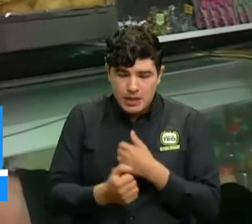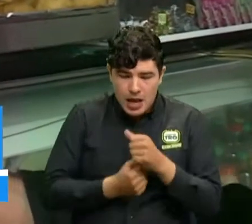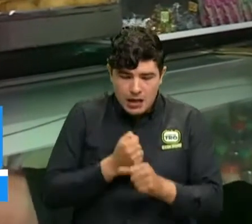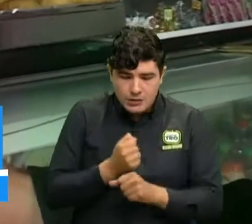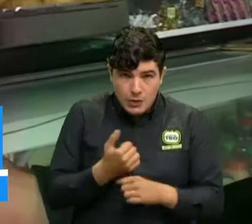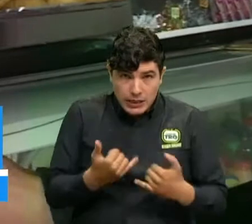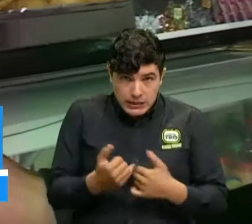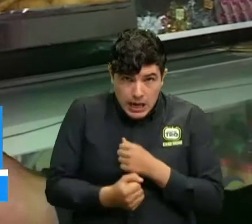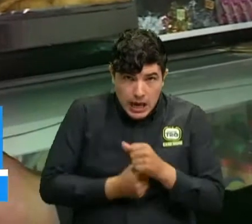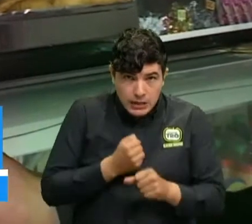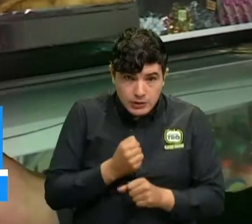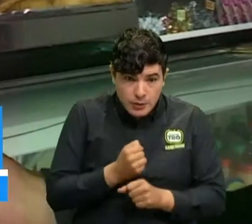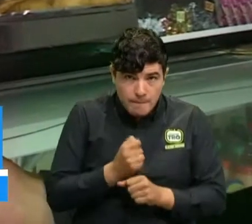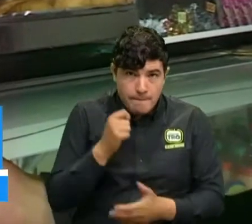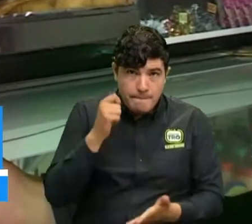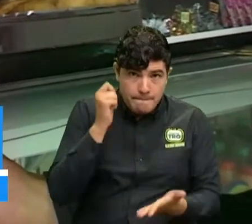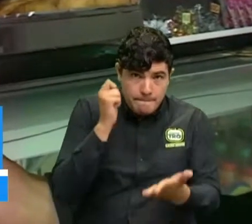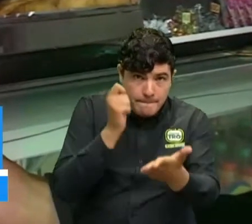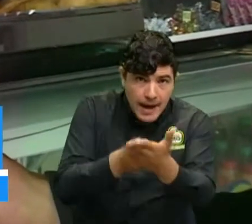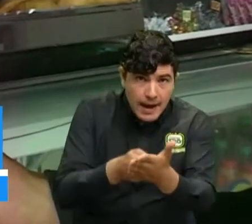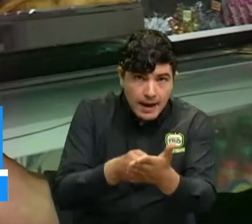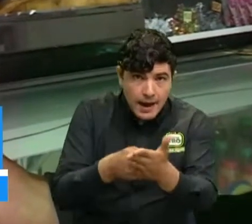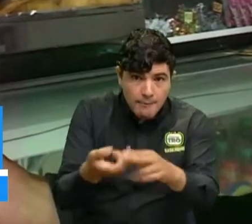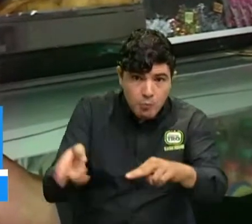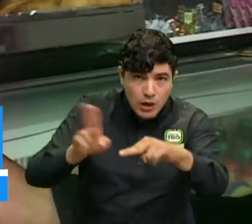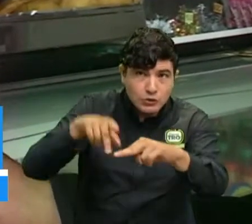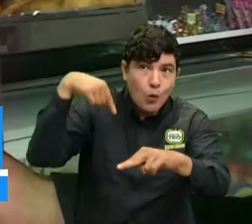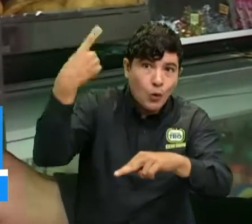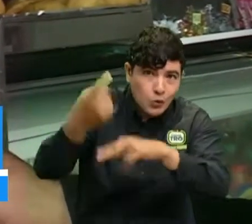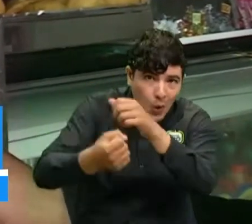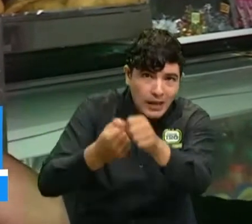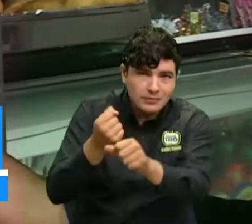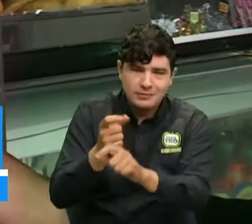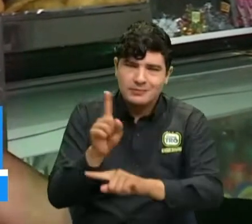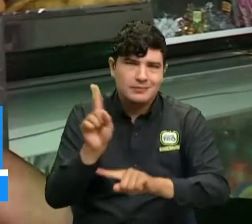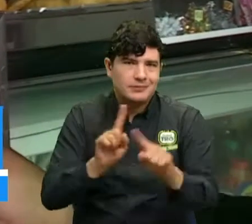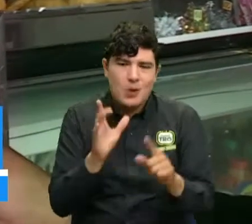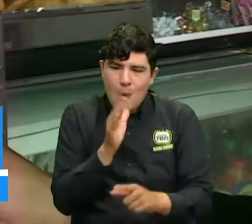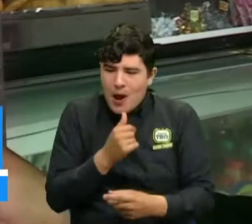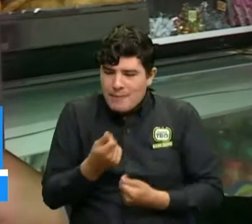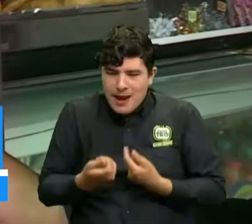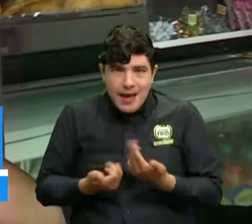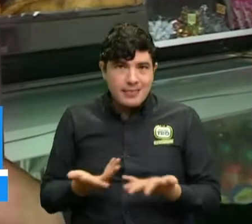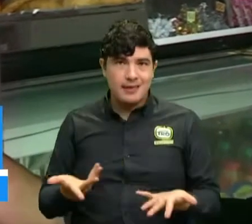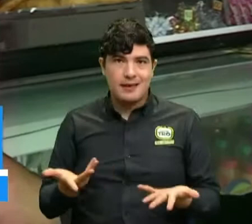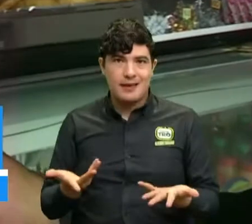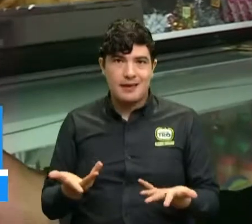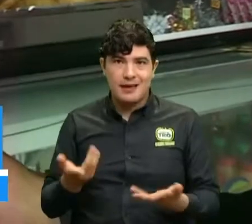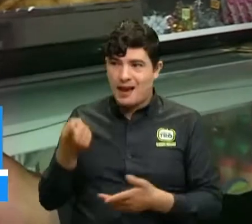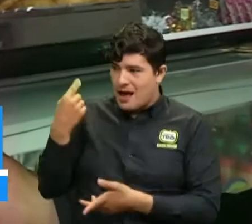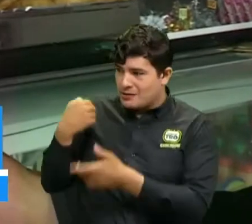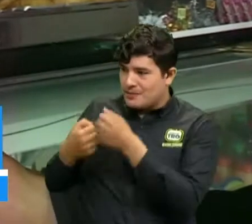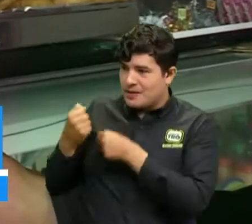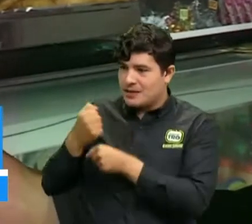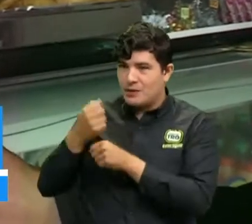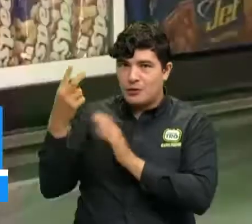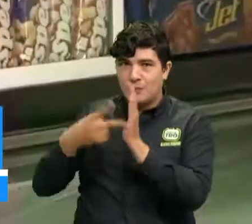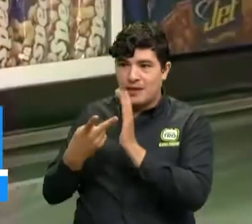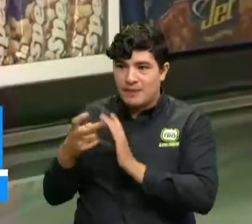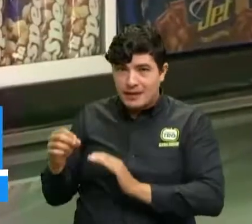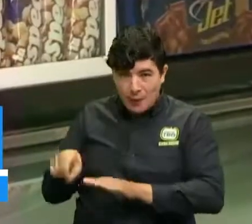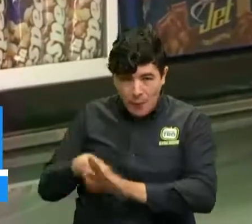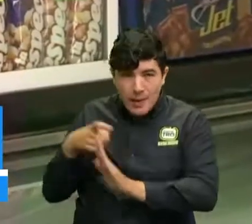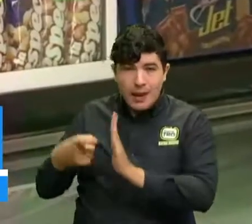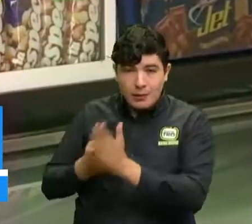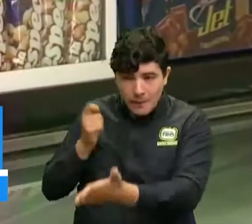no hay plata. La crisis está muy dura. Y todavía no hemos terminado de pagar lo del año 2020.